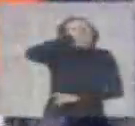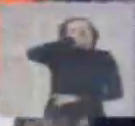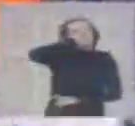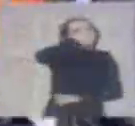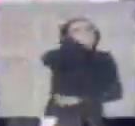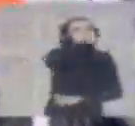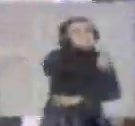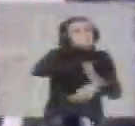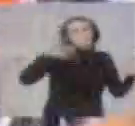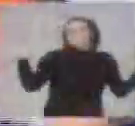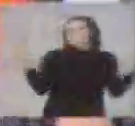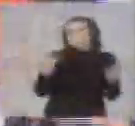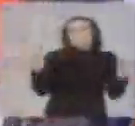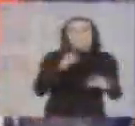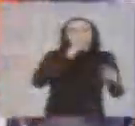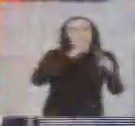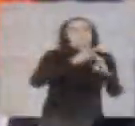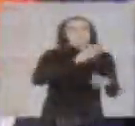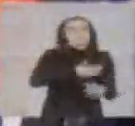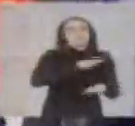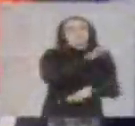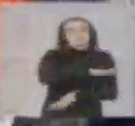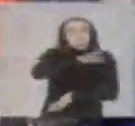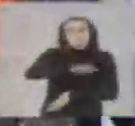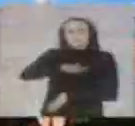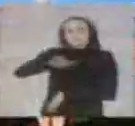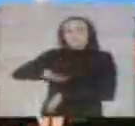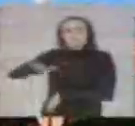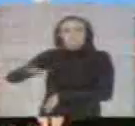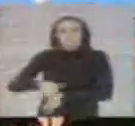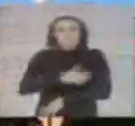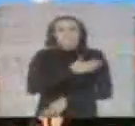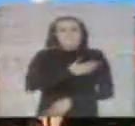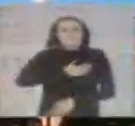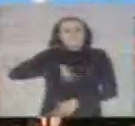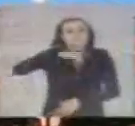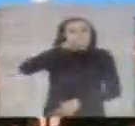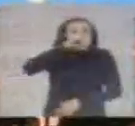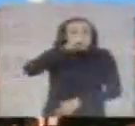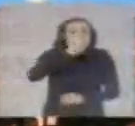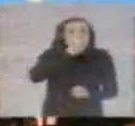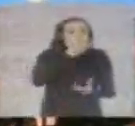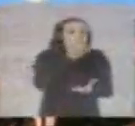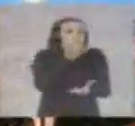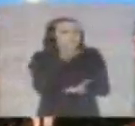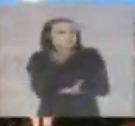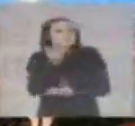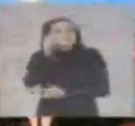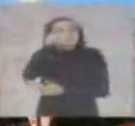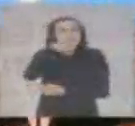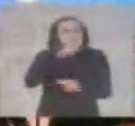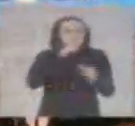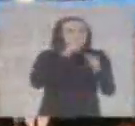bien el nombre de chamaquito. Quiero que recuerdes bien